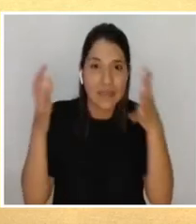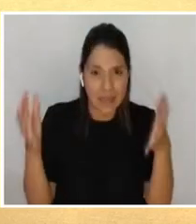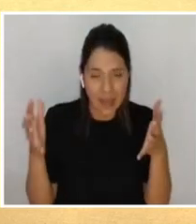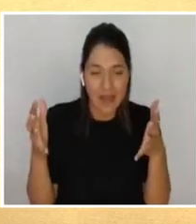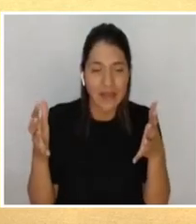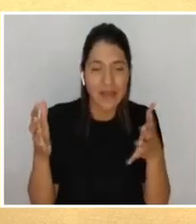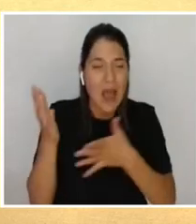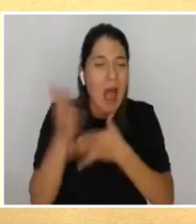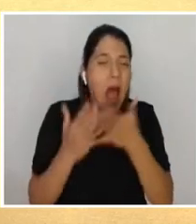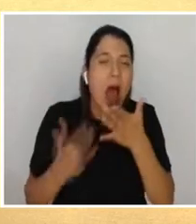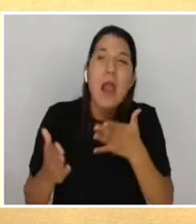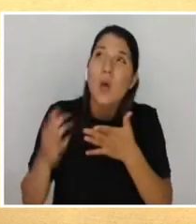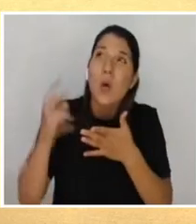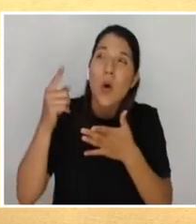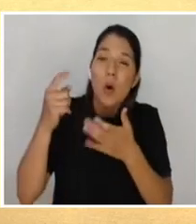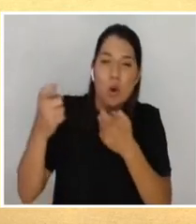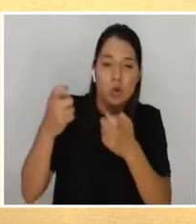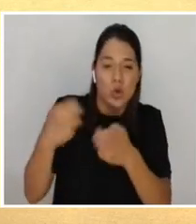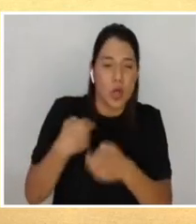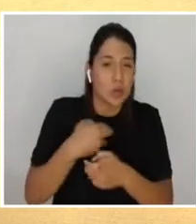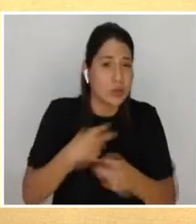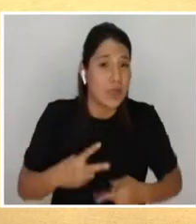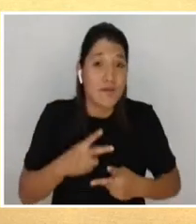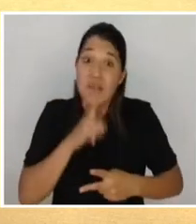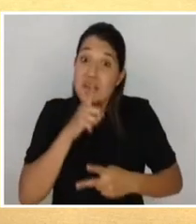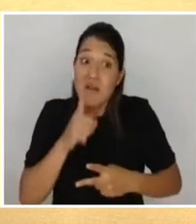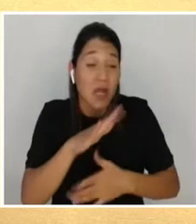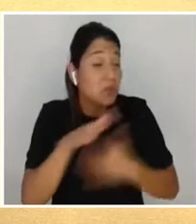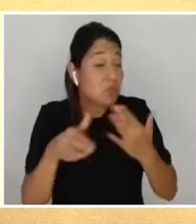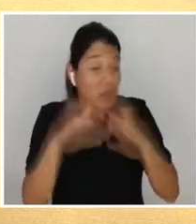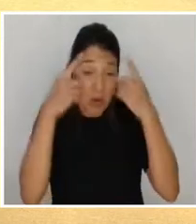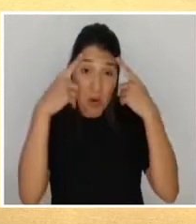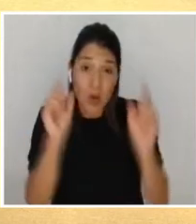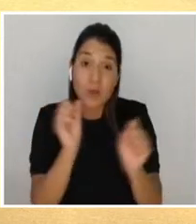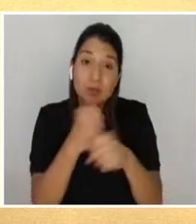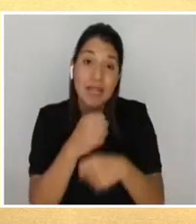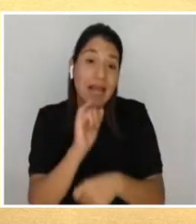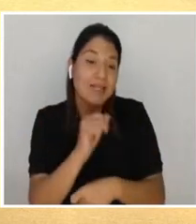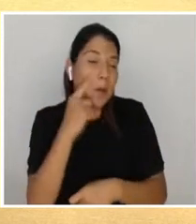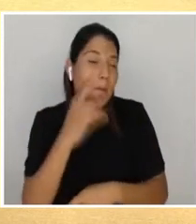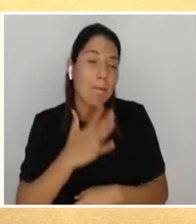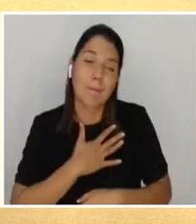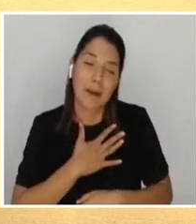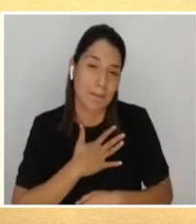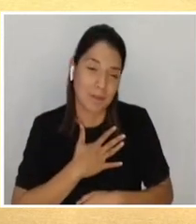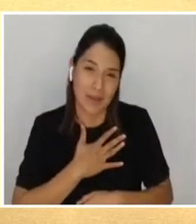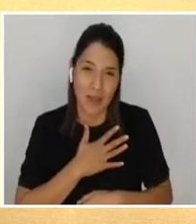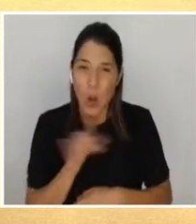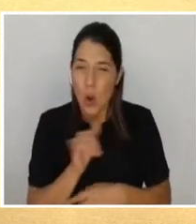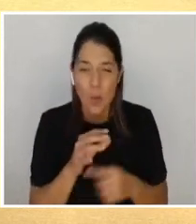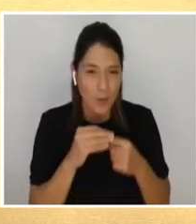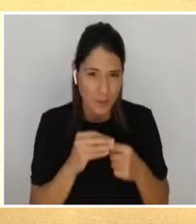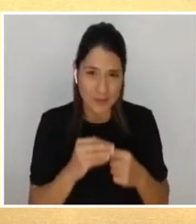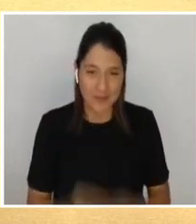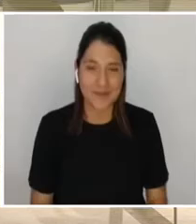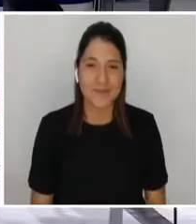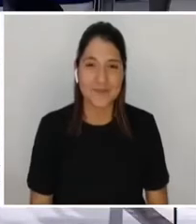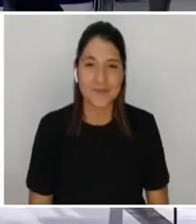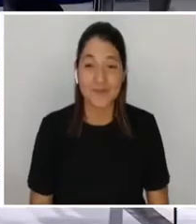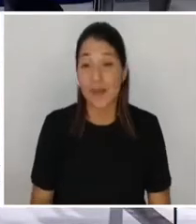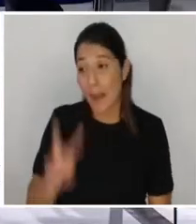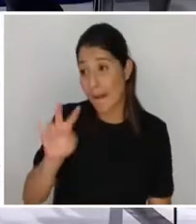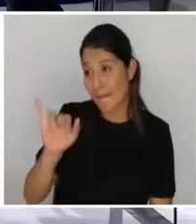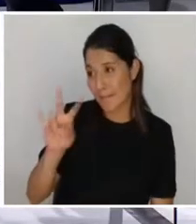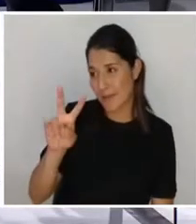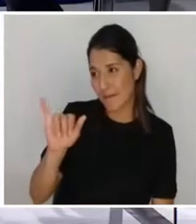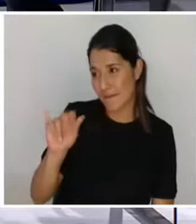rige y de verdad todo sale. Entonces, eso para mí es como lo primordial. Viviana, ¿a hoy cómo se encuentra